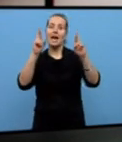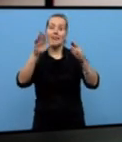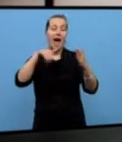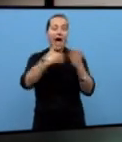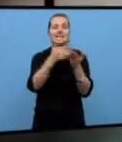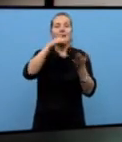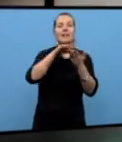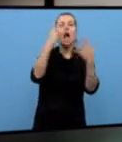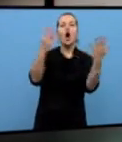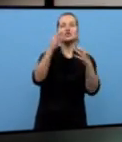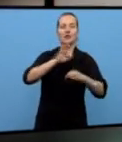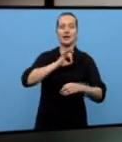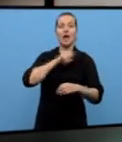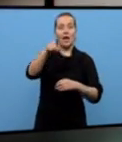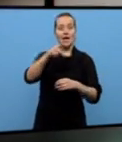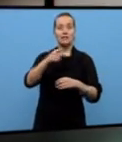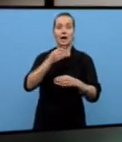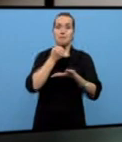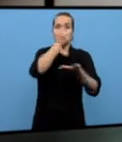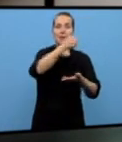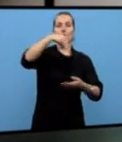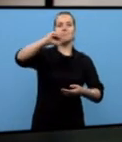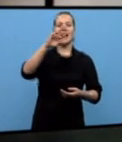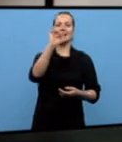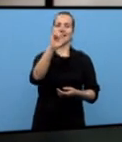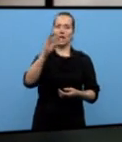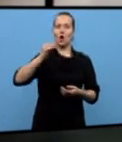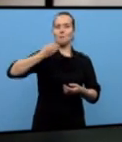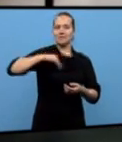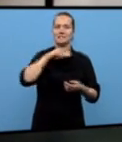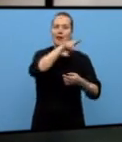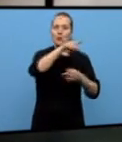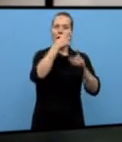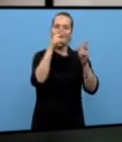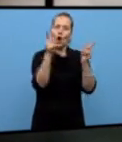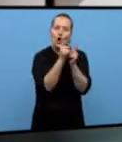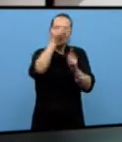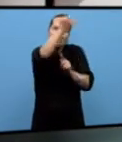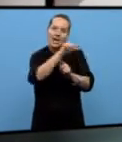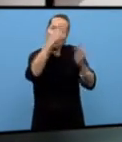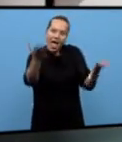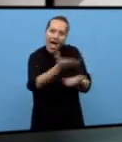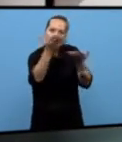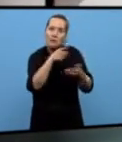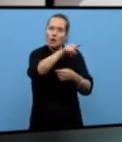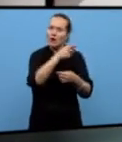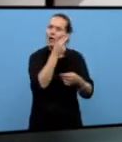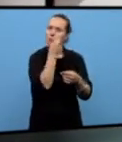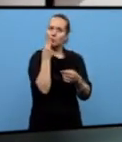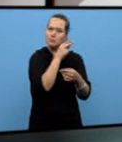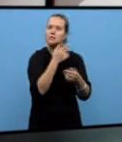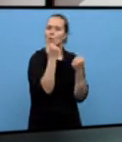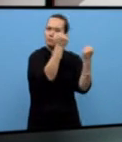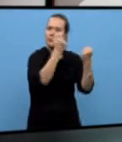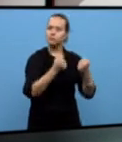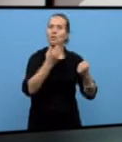Xaneiro. Nominada aos Premios Mateo na categoría de mellor curtametraxe de animación, tratase dunha das promesas do panorama artístico galego na